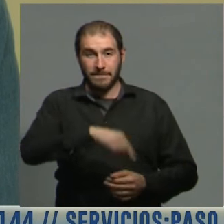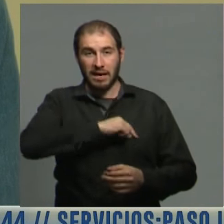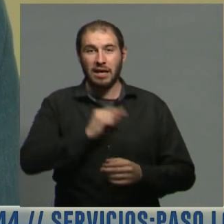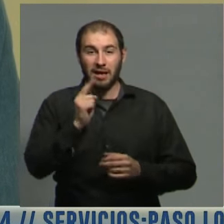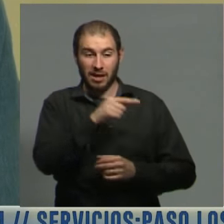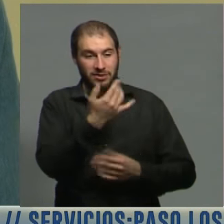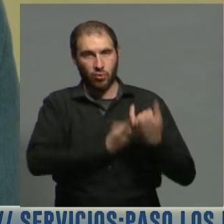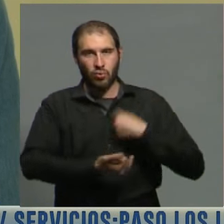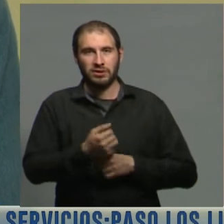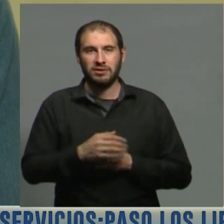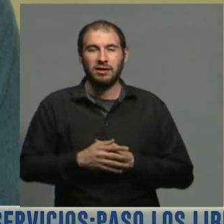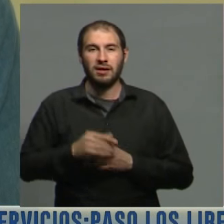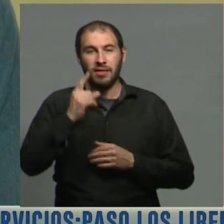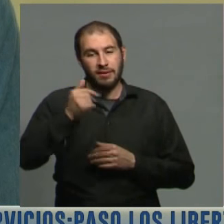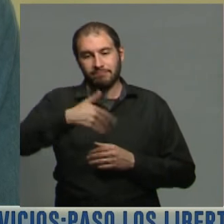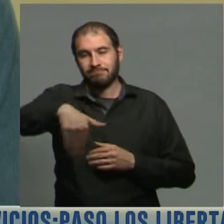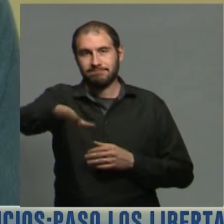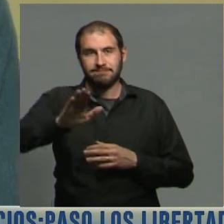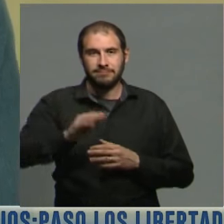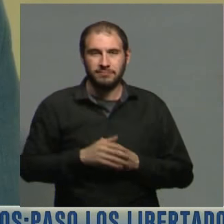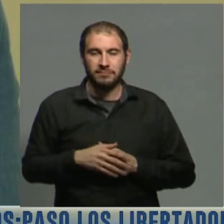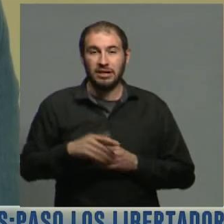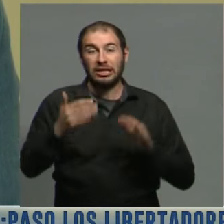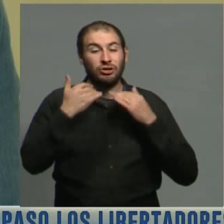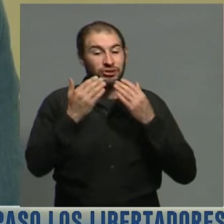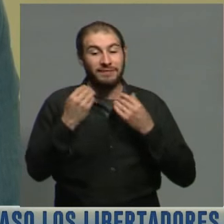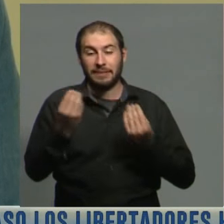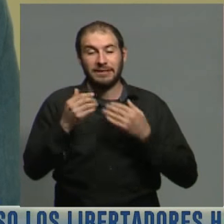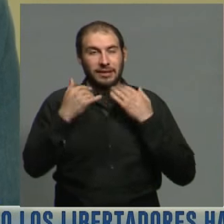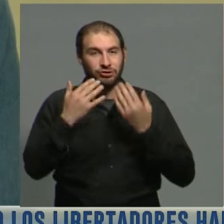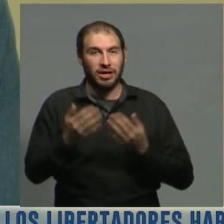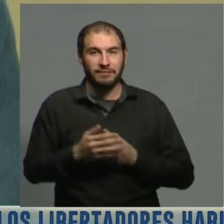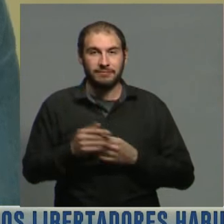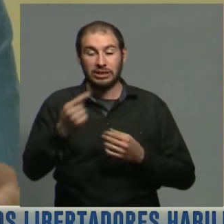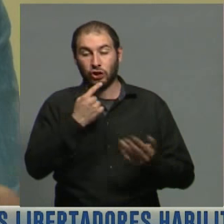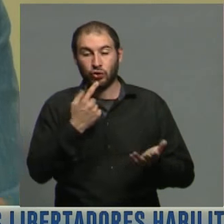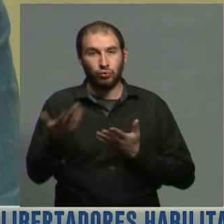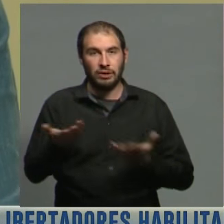Nil, justamente los días que van a venir, que no se sabe qué va a pasar y es una